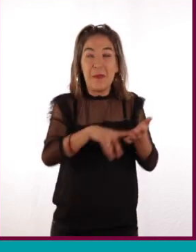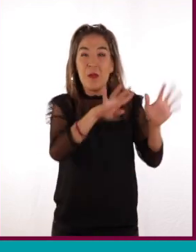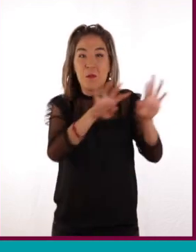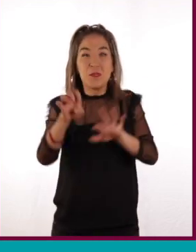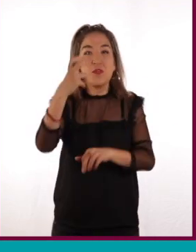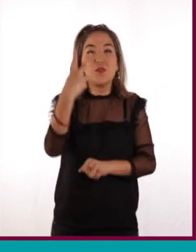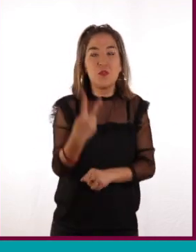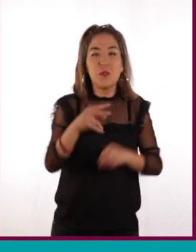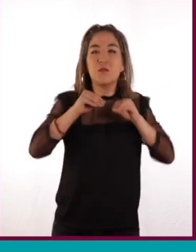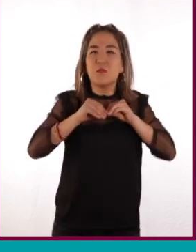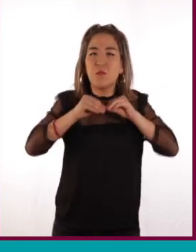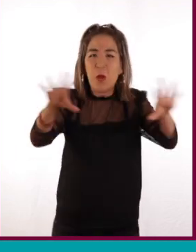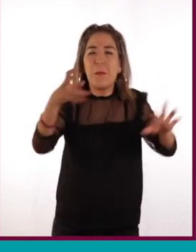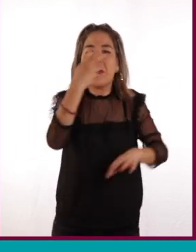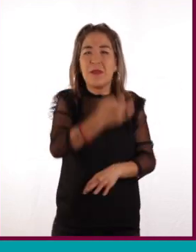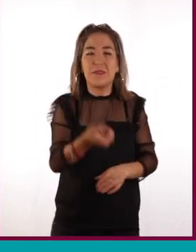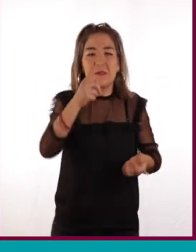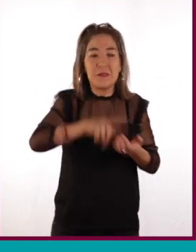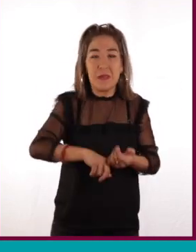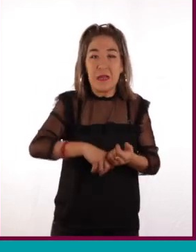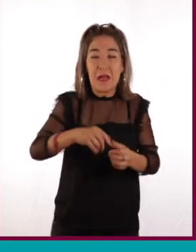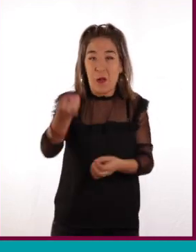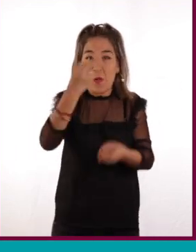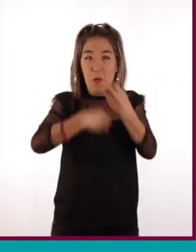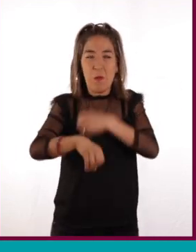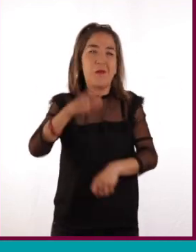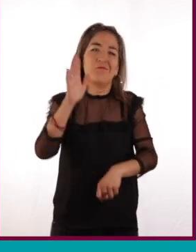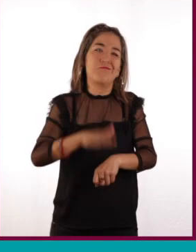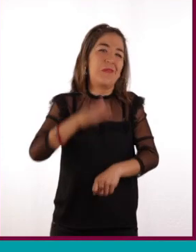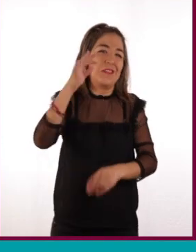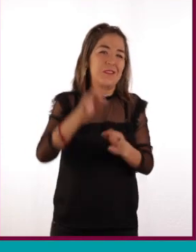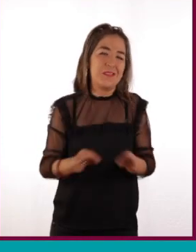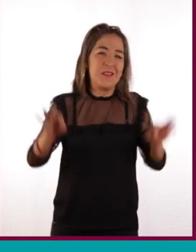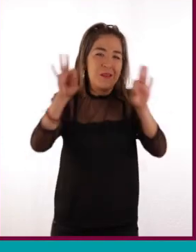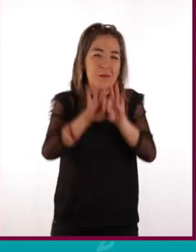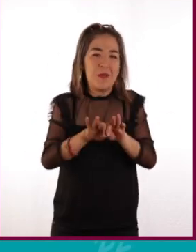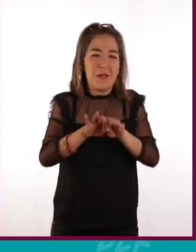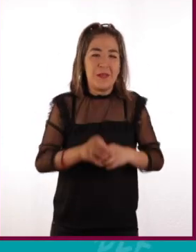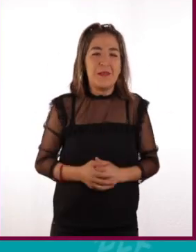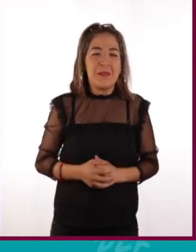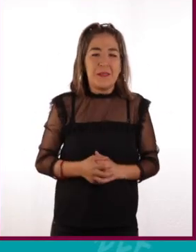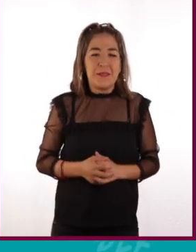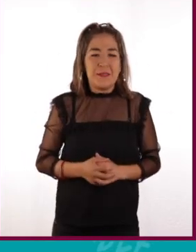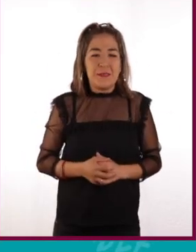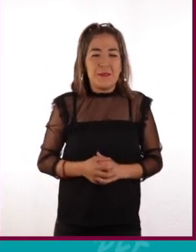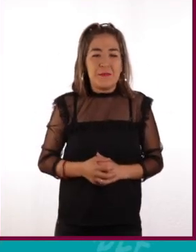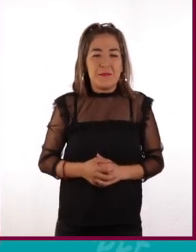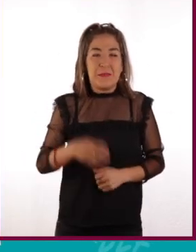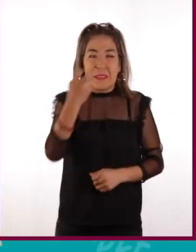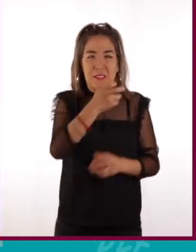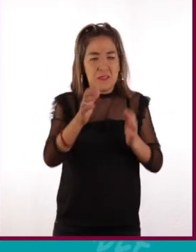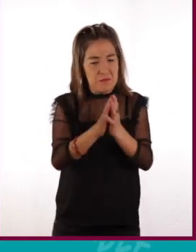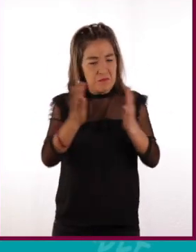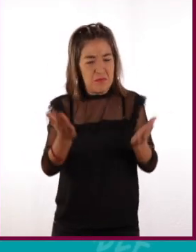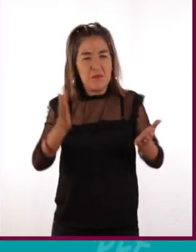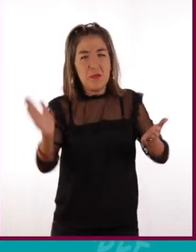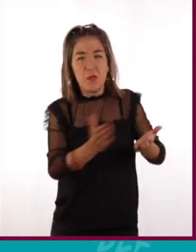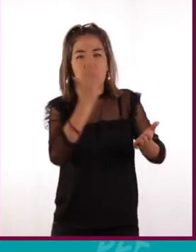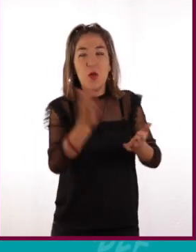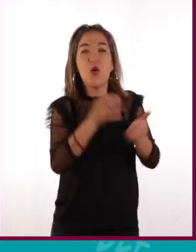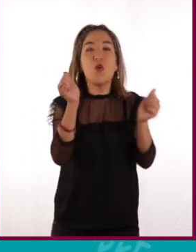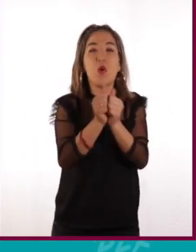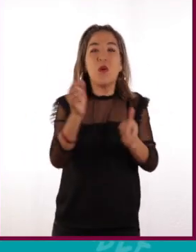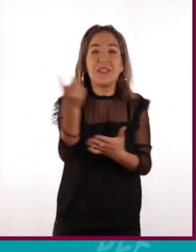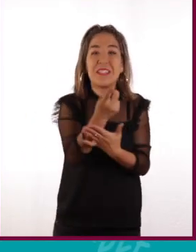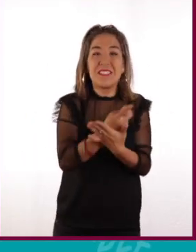pues en 1902 publicó una de sus obras más importantes, el libro Die Quelle. Este es un